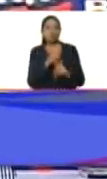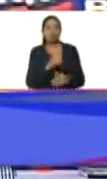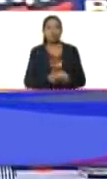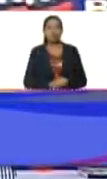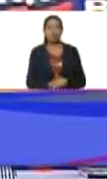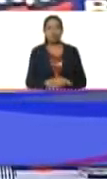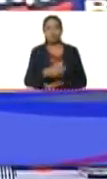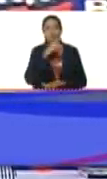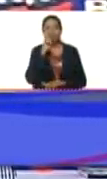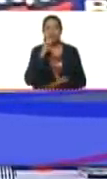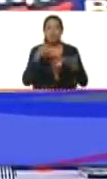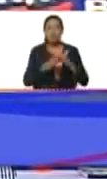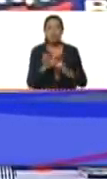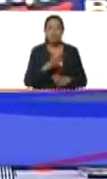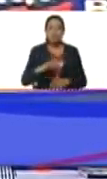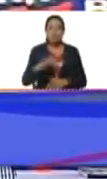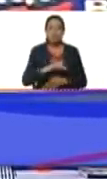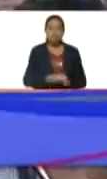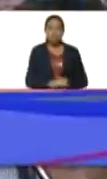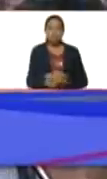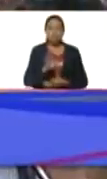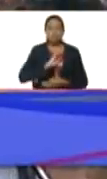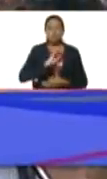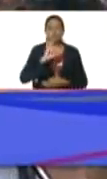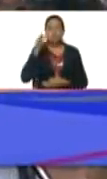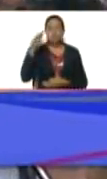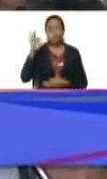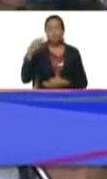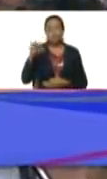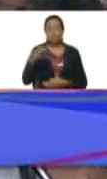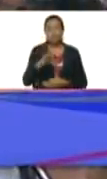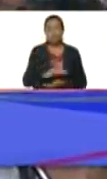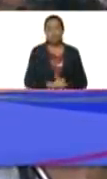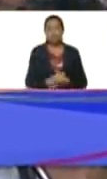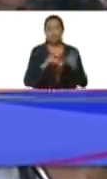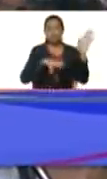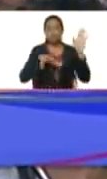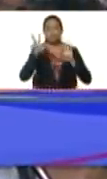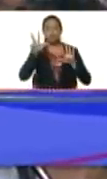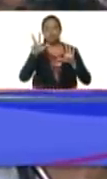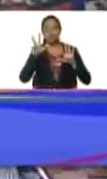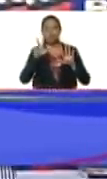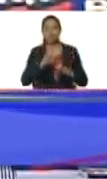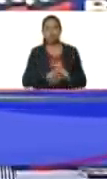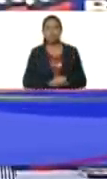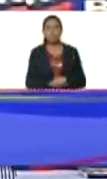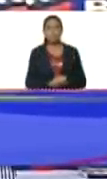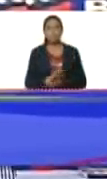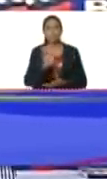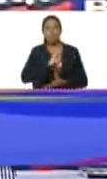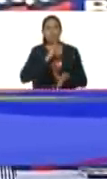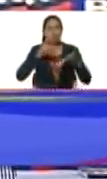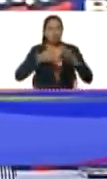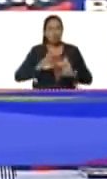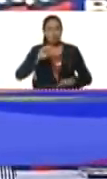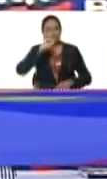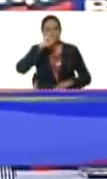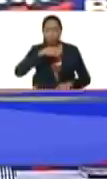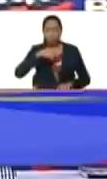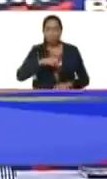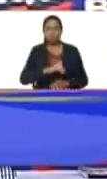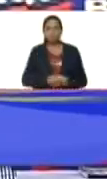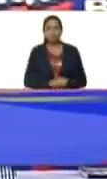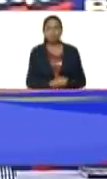Exequio, ¿tú naciste dónde, Exequio? Yo nací aquí en Guatire, el 18... De... Eres guatireño de pura cepa. Sí,